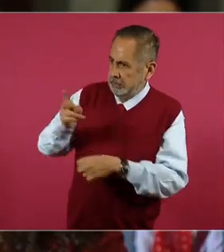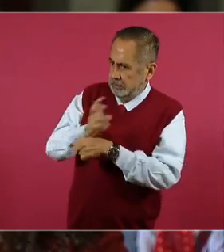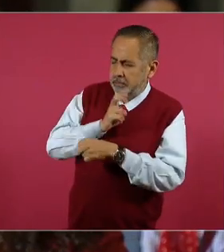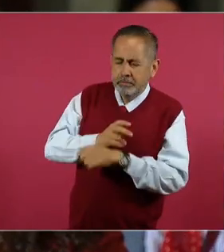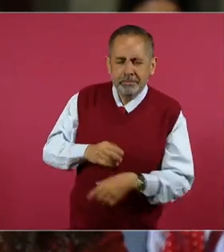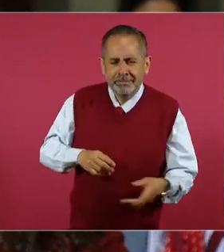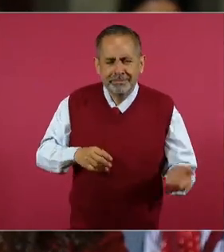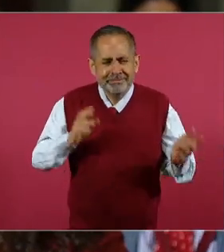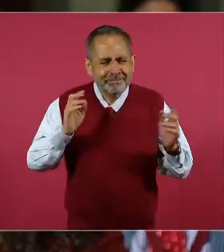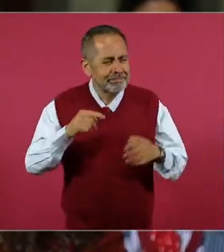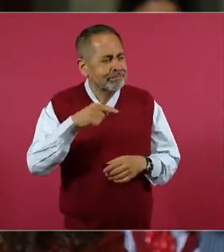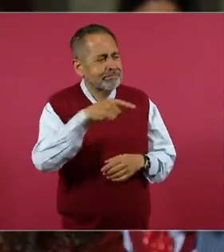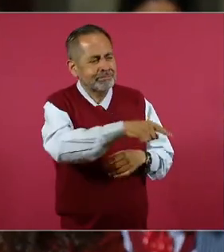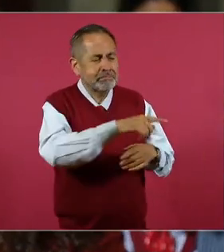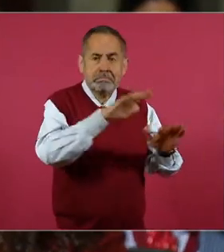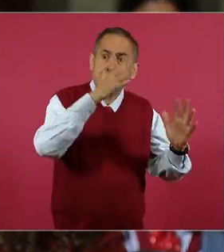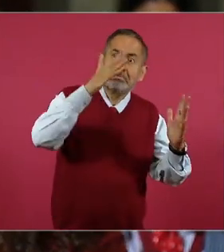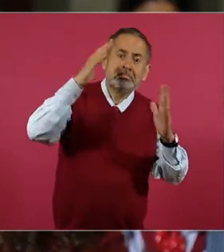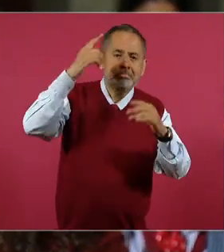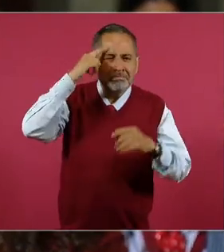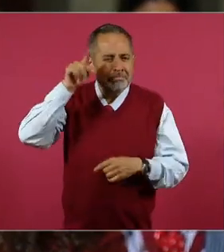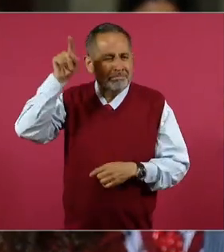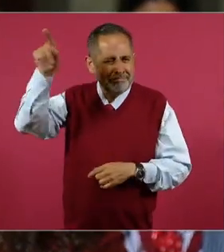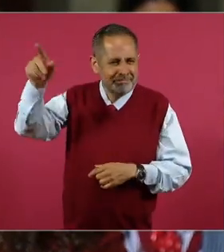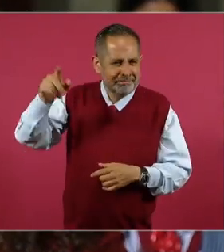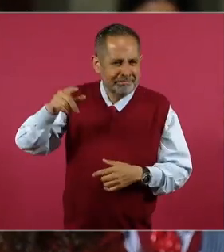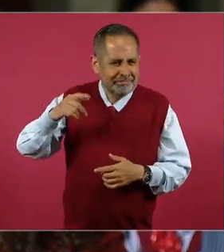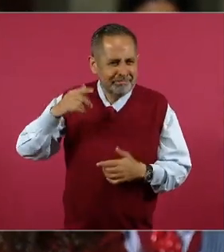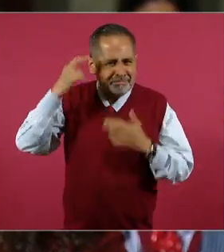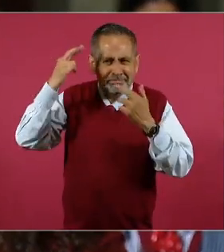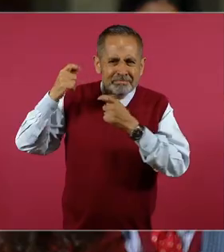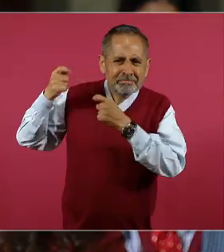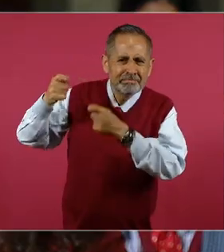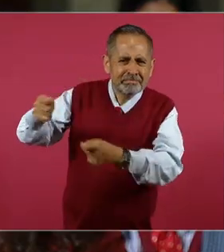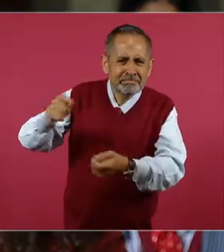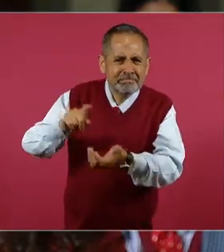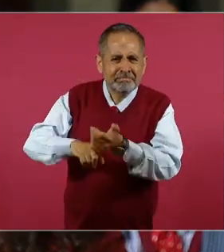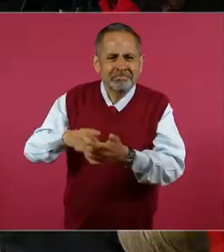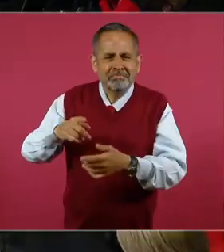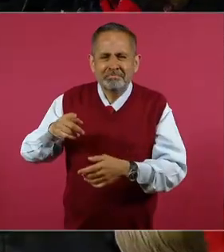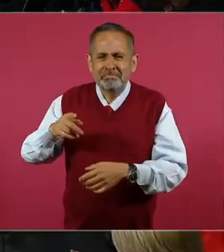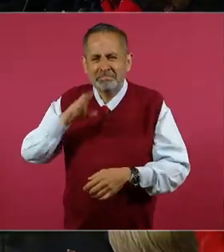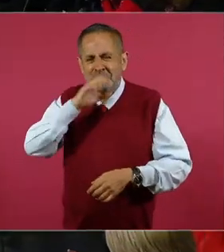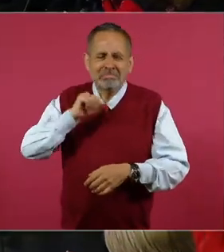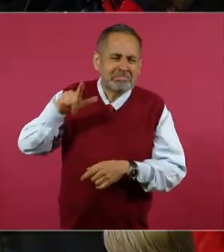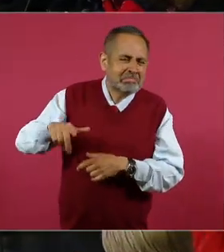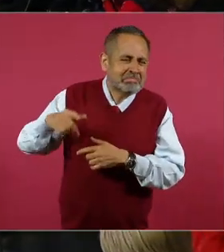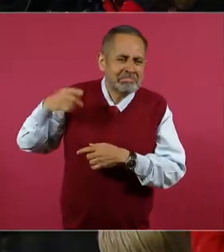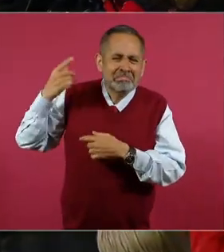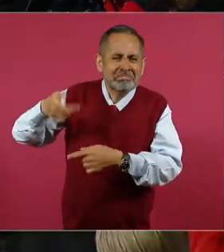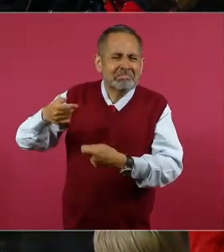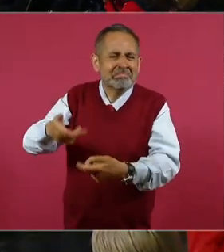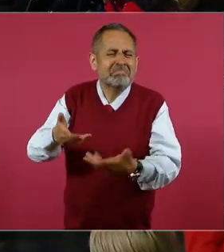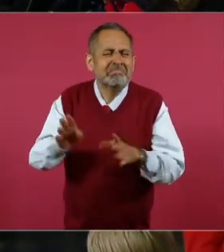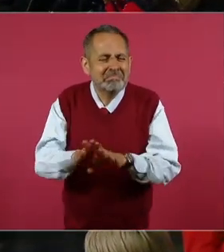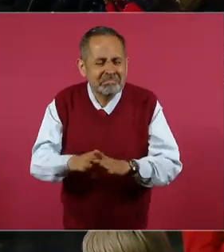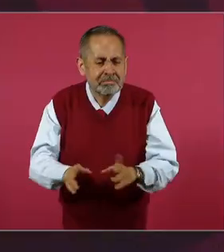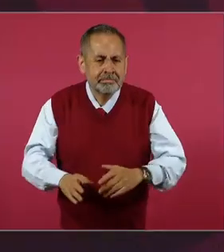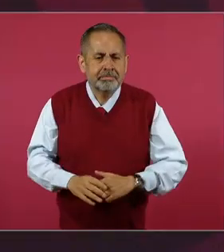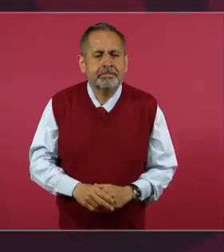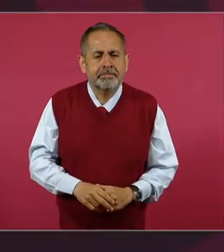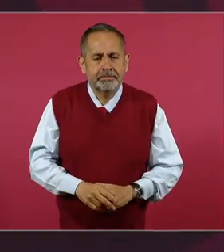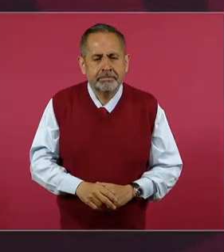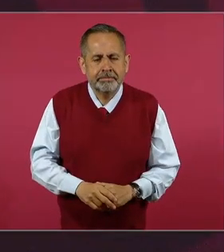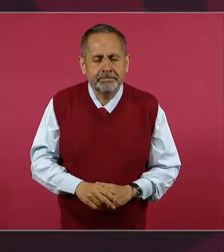que aplauden una corona que de alguna manera pues fue heredada de un dictador. Pues ya se habló sobre